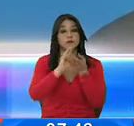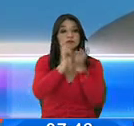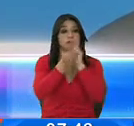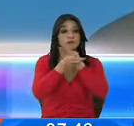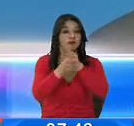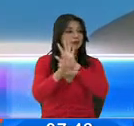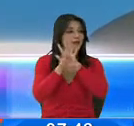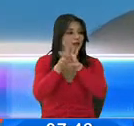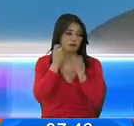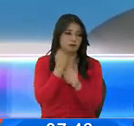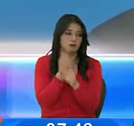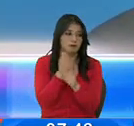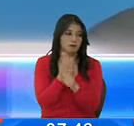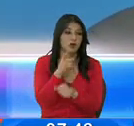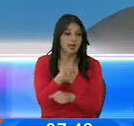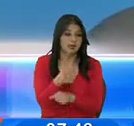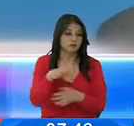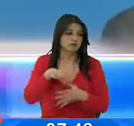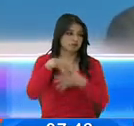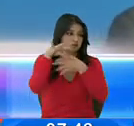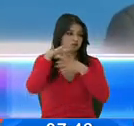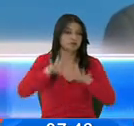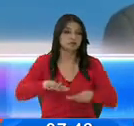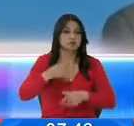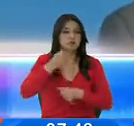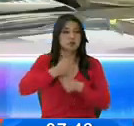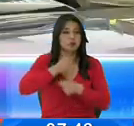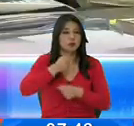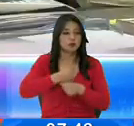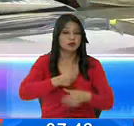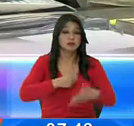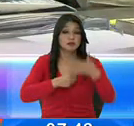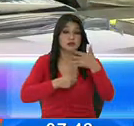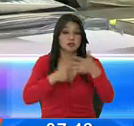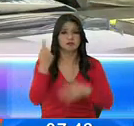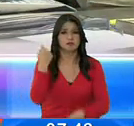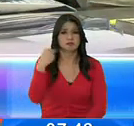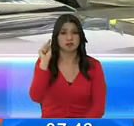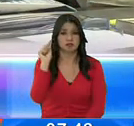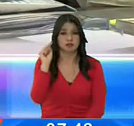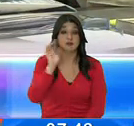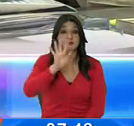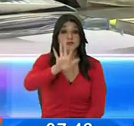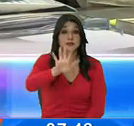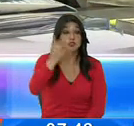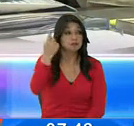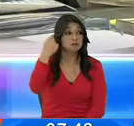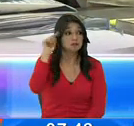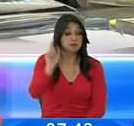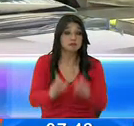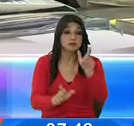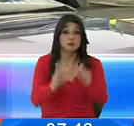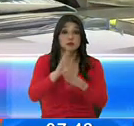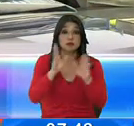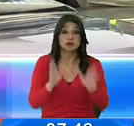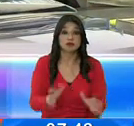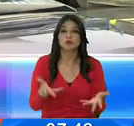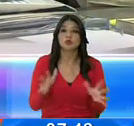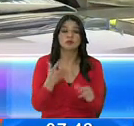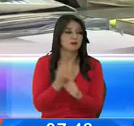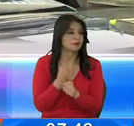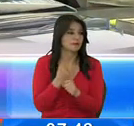código del trabajo no el ecuador mi estimado miguel hay 5 millones asustes en 5 millones de ecuatorianos que están